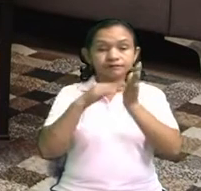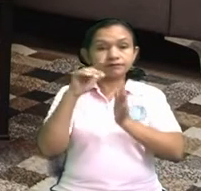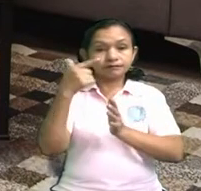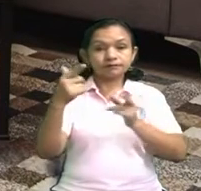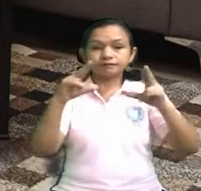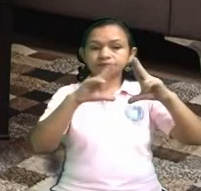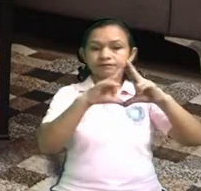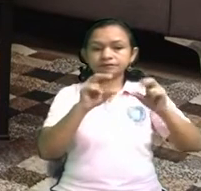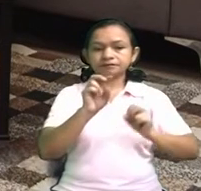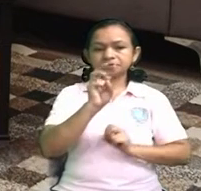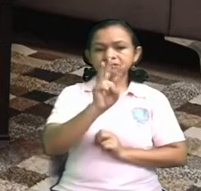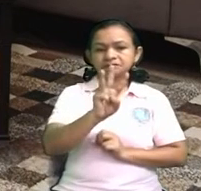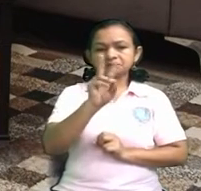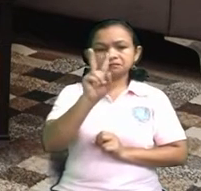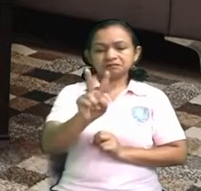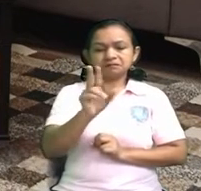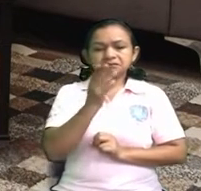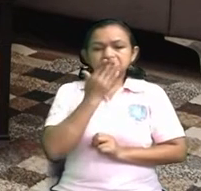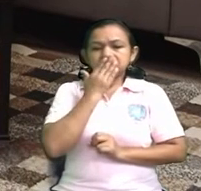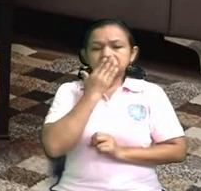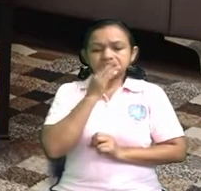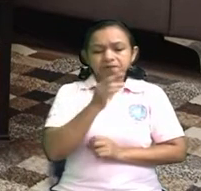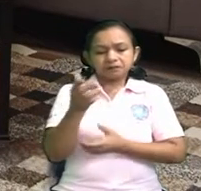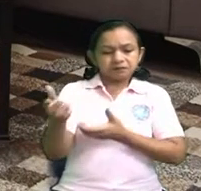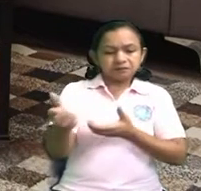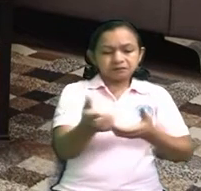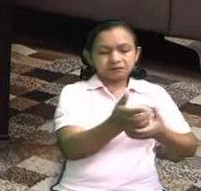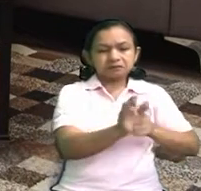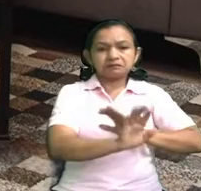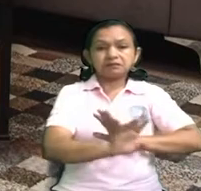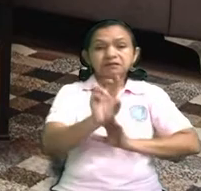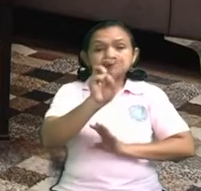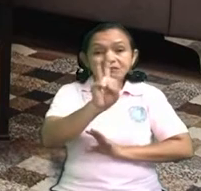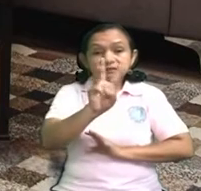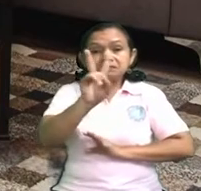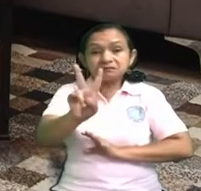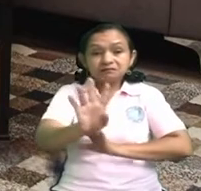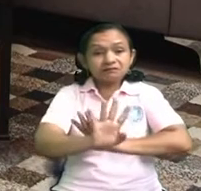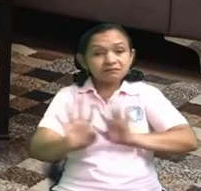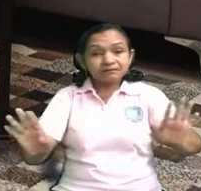país habían 32 sí, sí, estaciones de bomberos, 32.